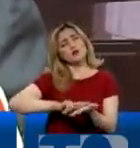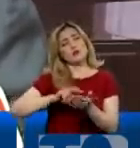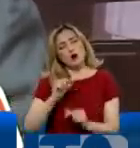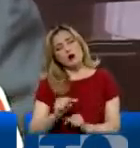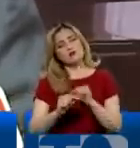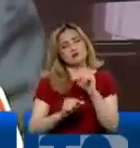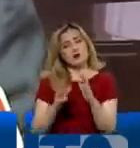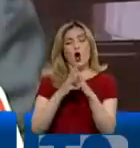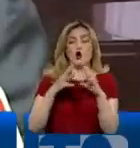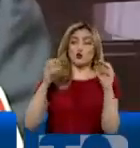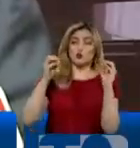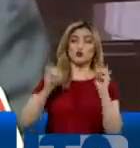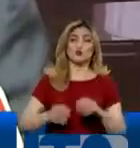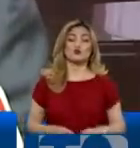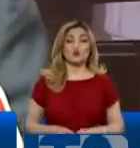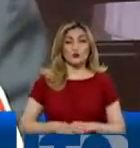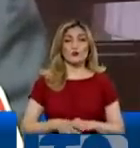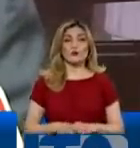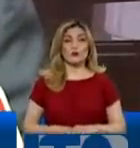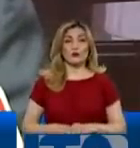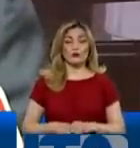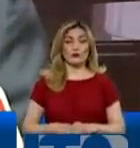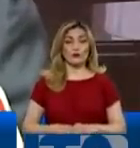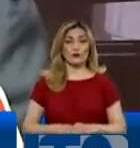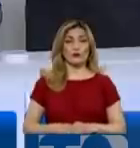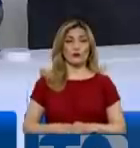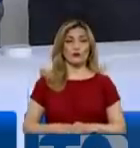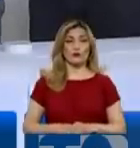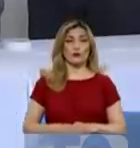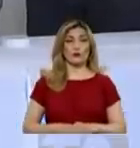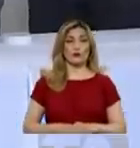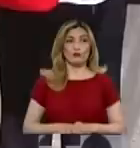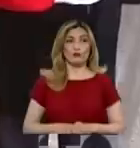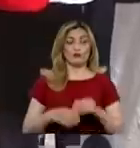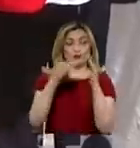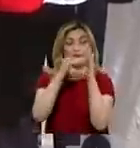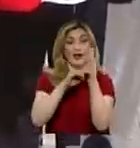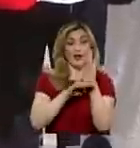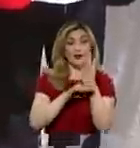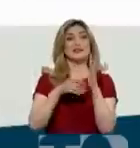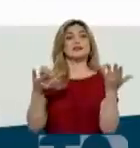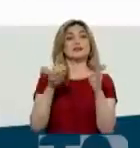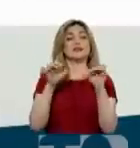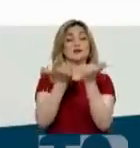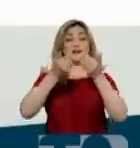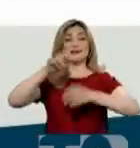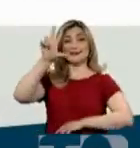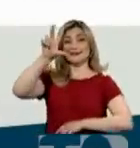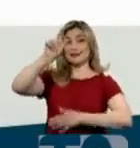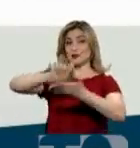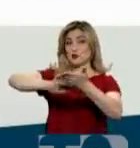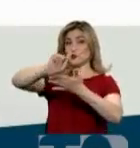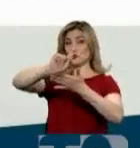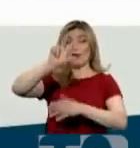de conformidad como cómo van desarrollándose los plazos venideros en cuanto a las listas de asambleístas nacionales 3 están calificadas